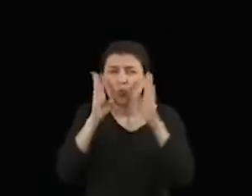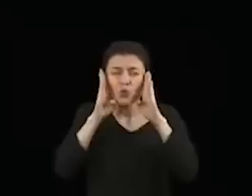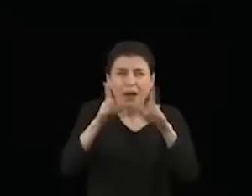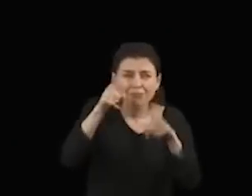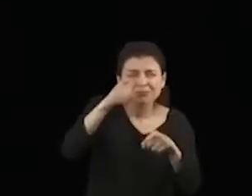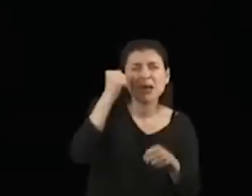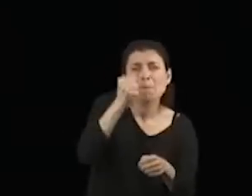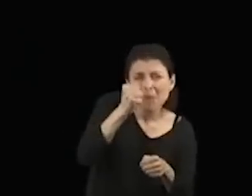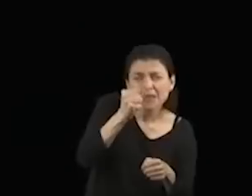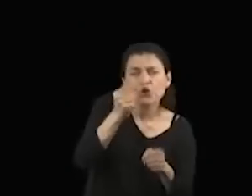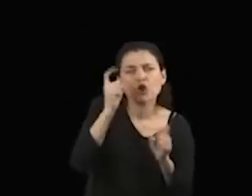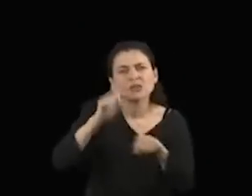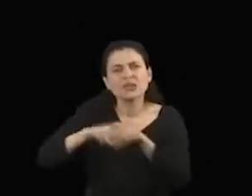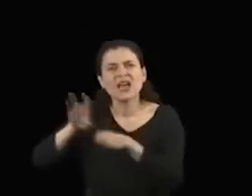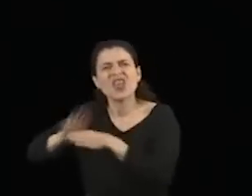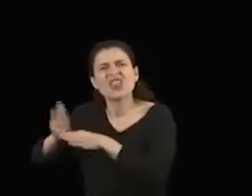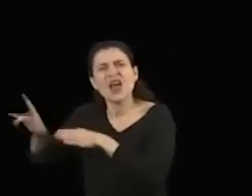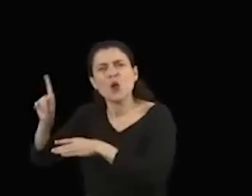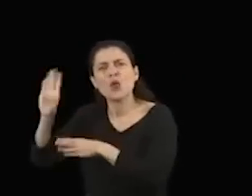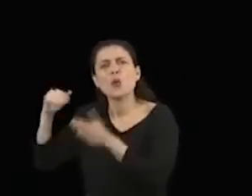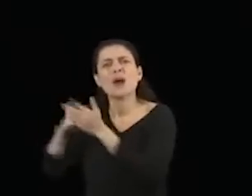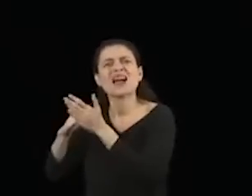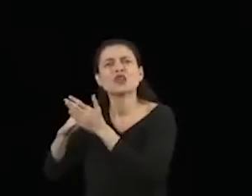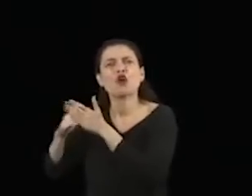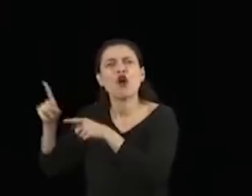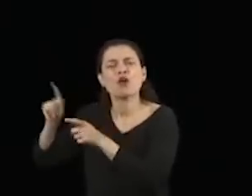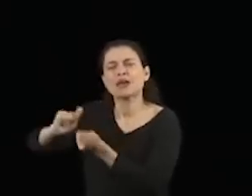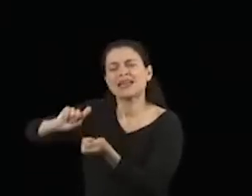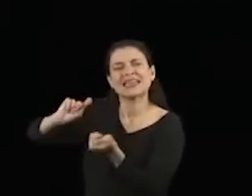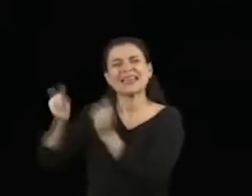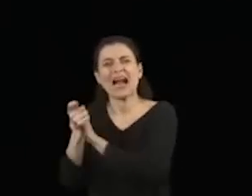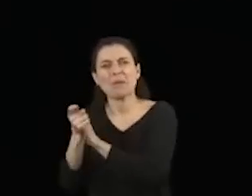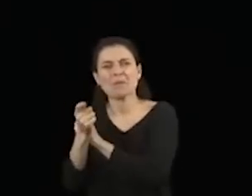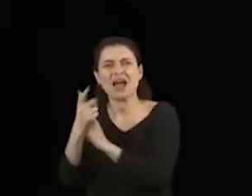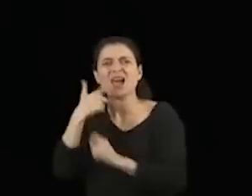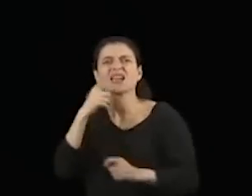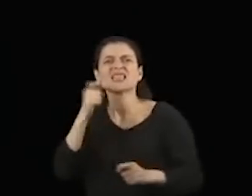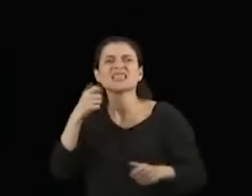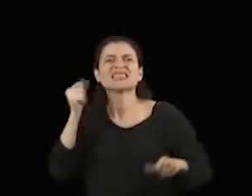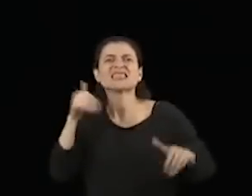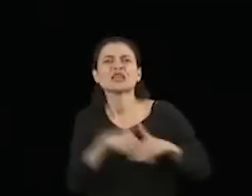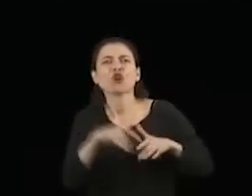deuda que estaba, digamos, en el Banco Central y la empezó a pasar al Tesoro.